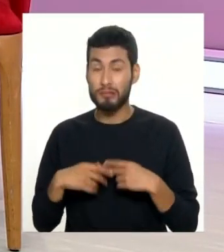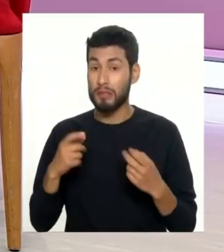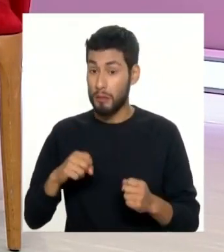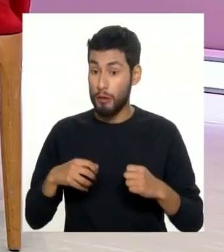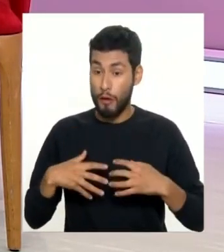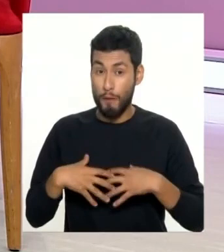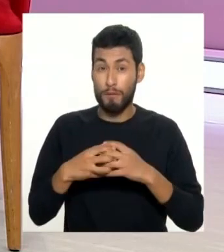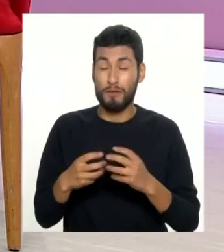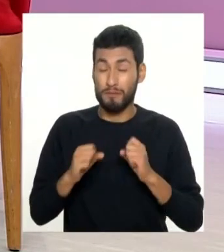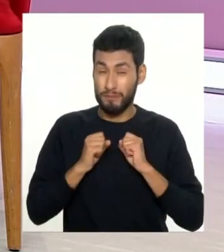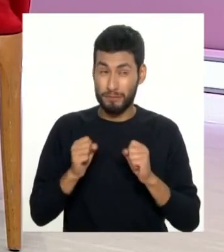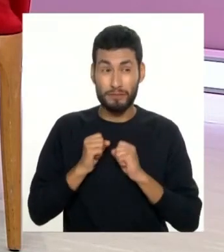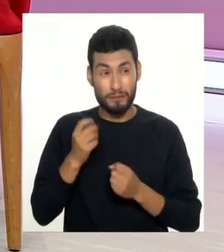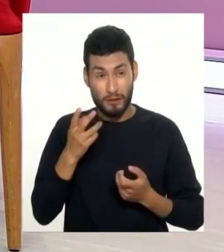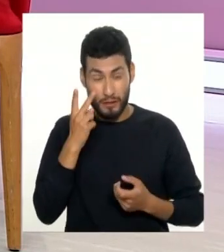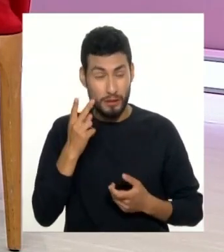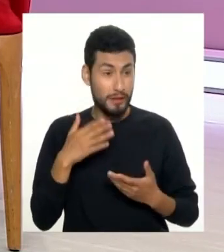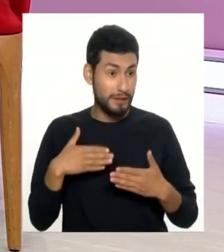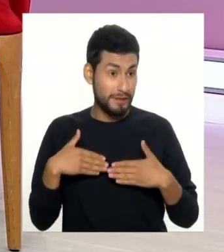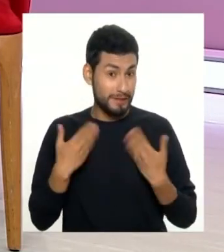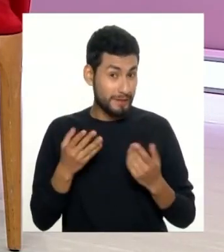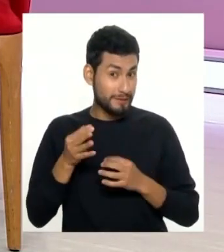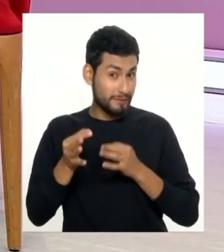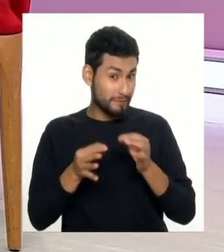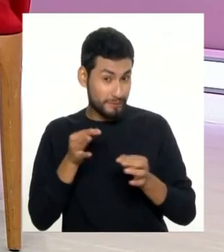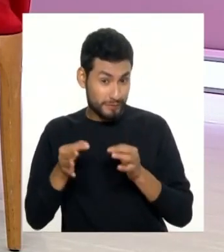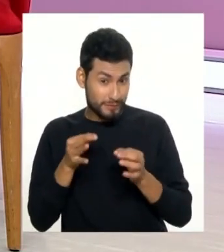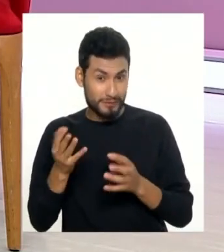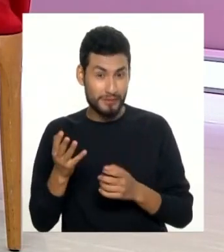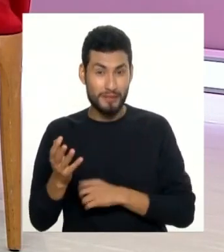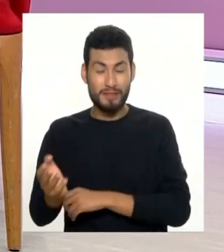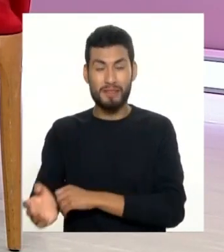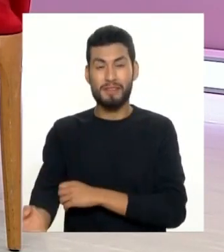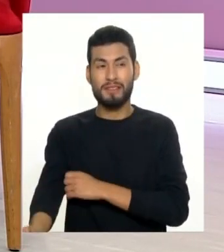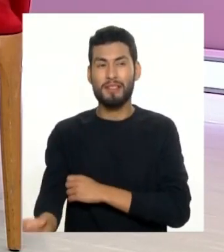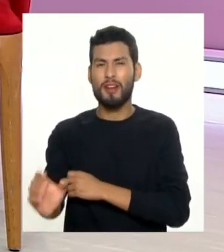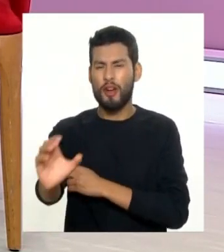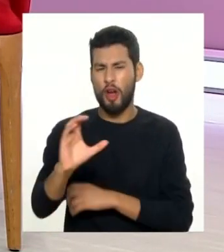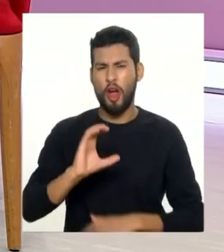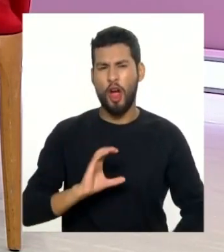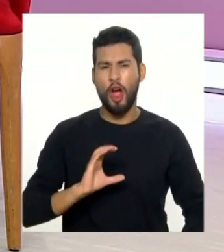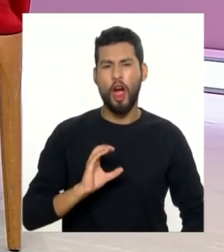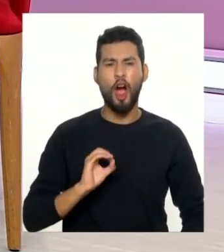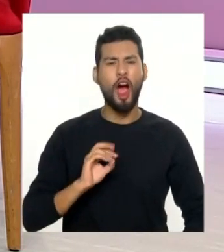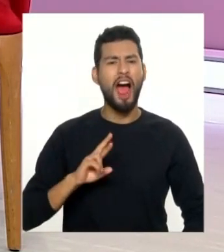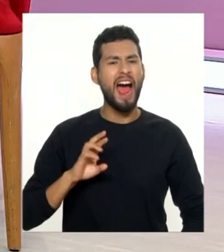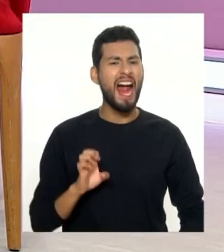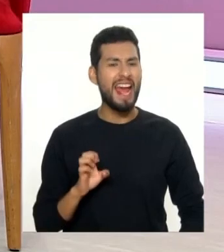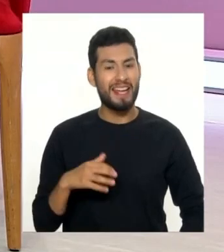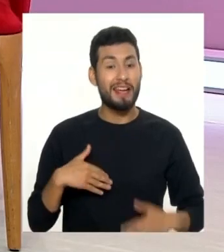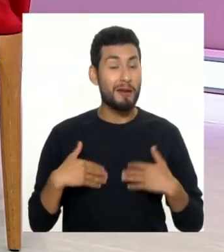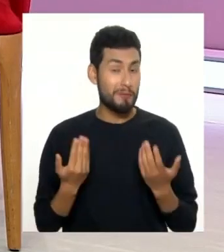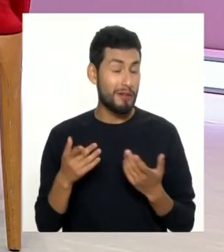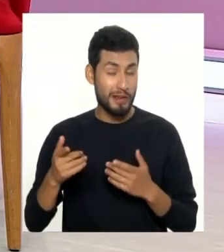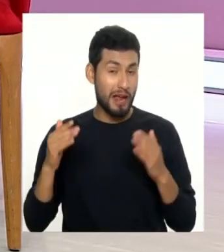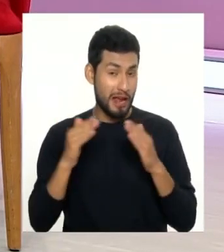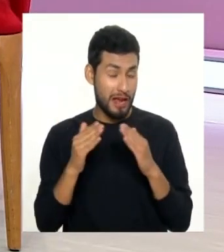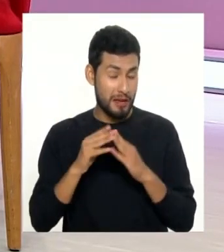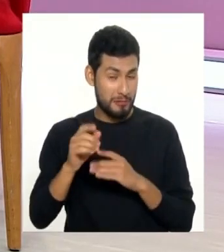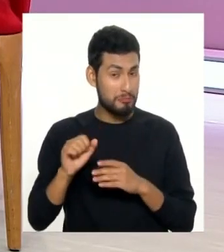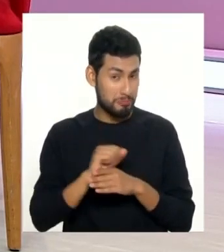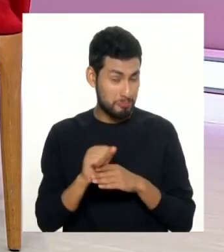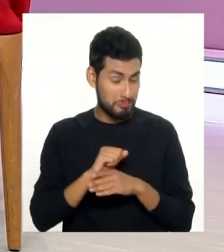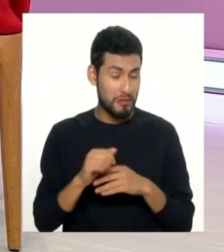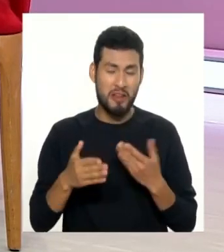estos ejercicios que vamos a ver si en algún momento podemos describirlos, que se llaman del core, que uno puede realmente hacerlos con mucha facilidad en su casa, pueden